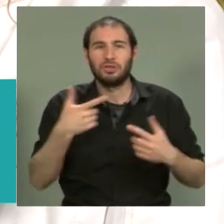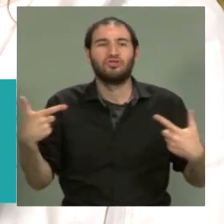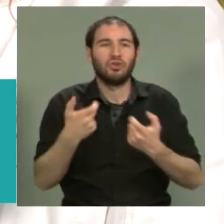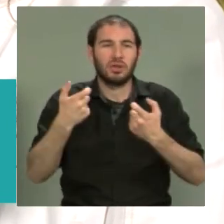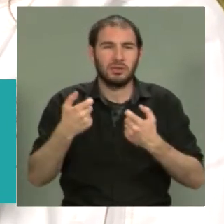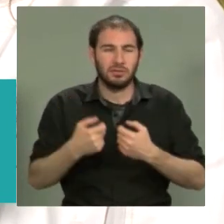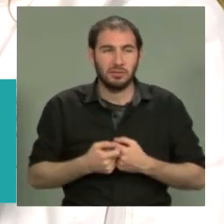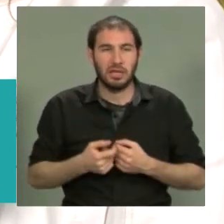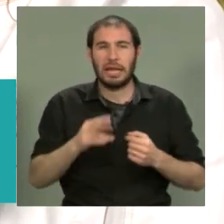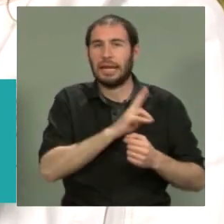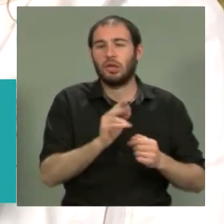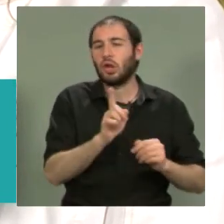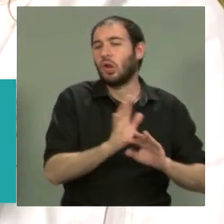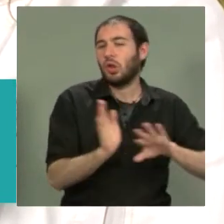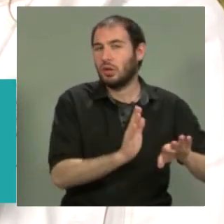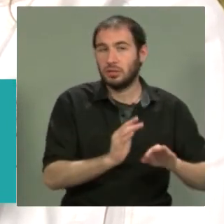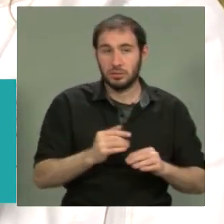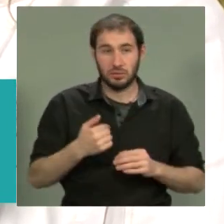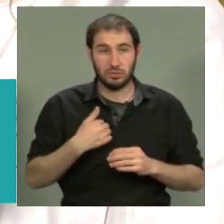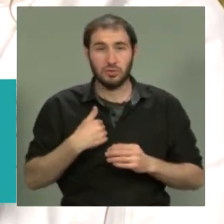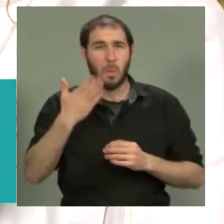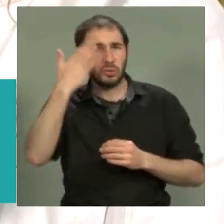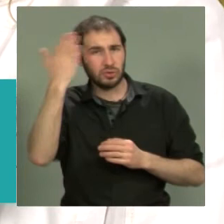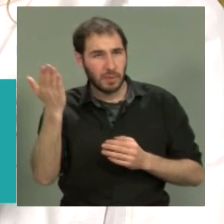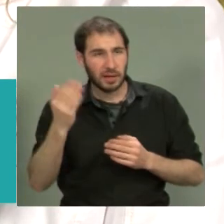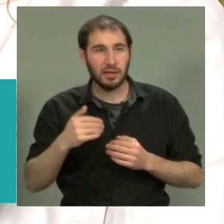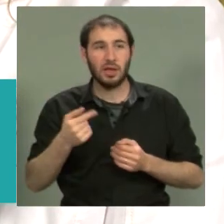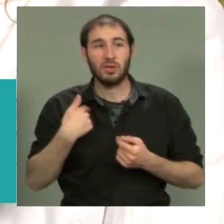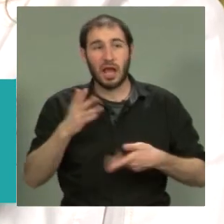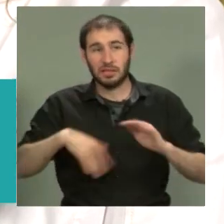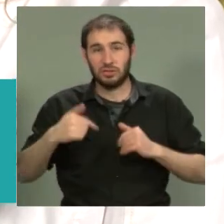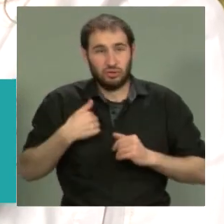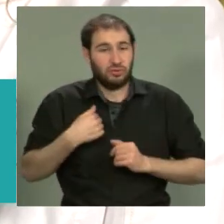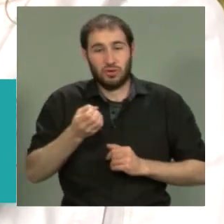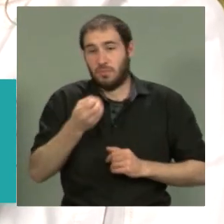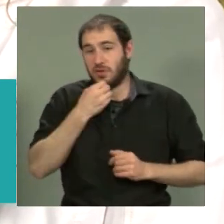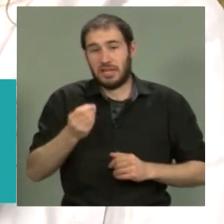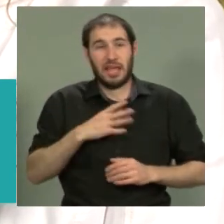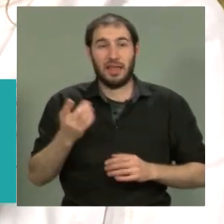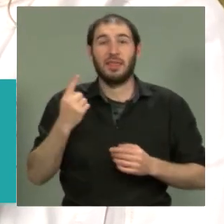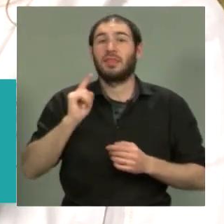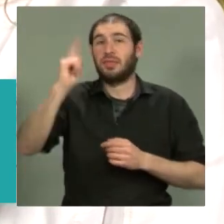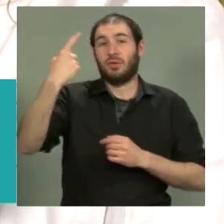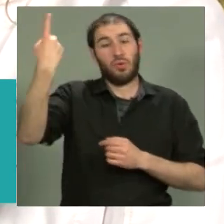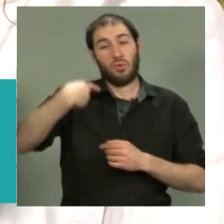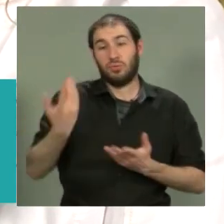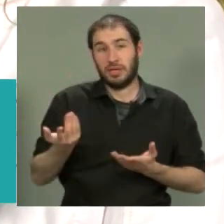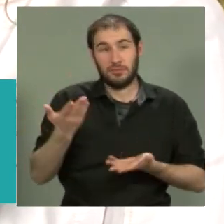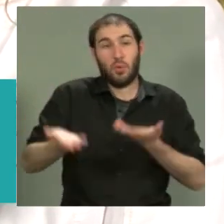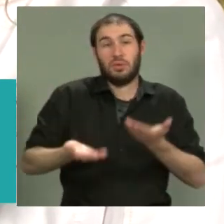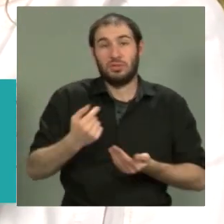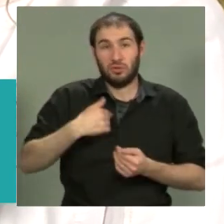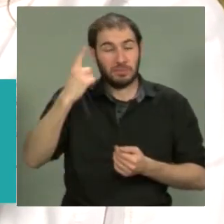choque, no, la religión te dice eso. Yo puedo ser musulmán y actuar como yo quiera. Después Dios es el que me juzga. Si yo creo en